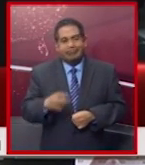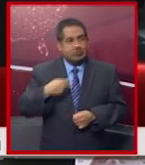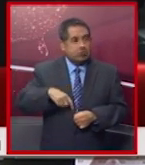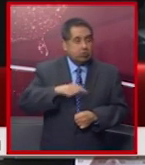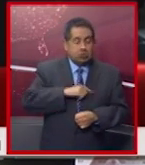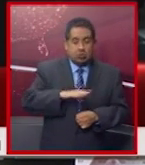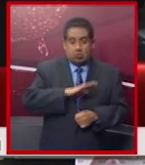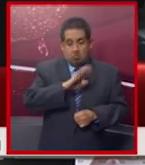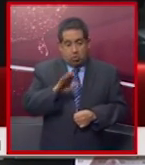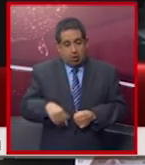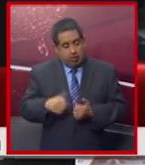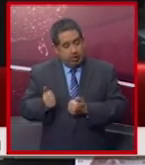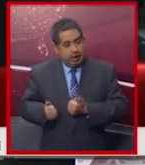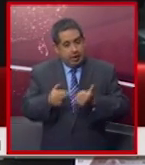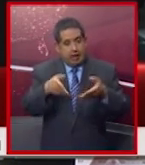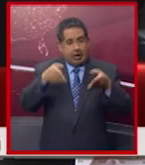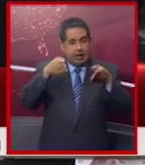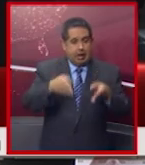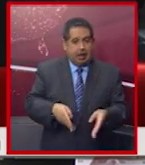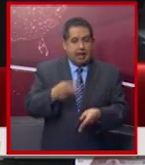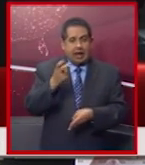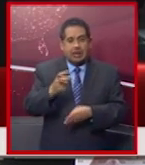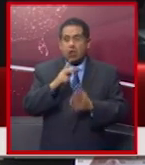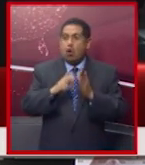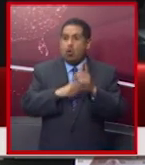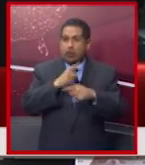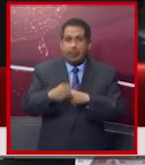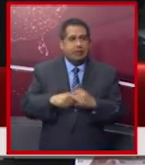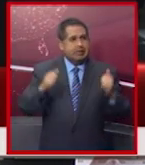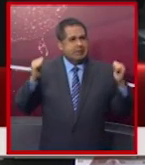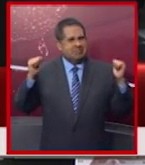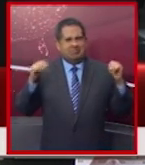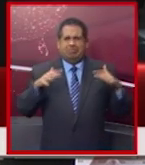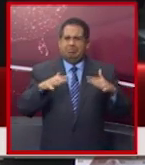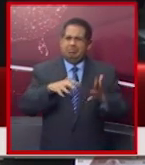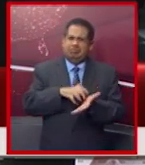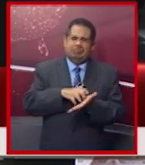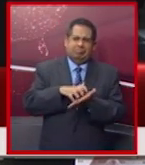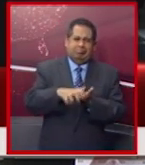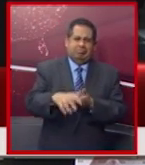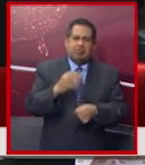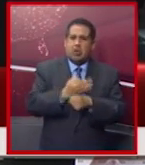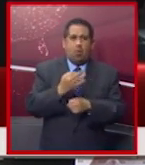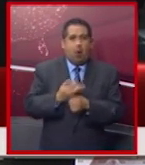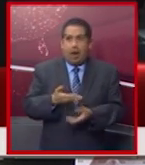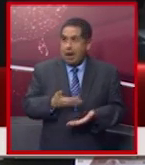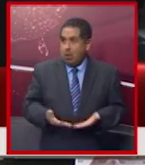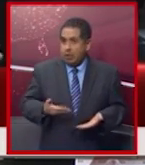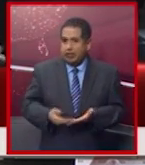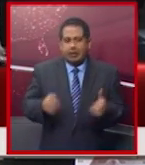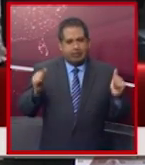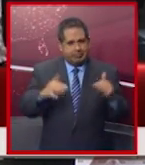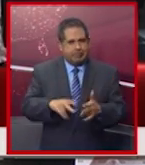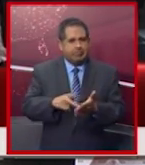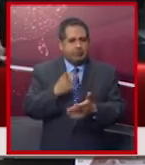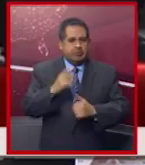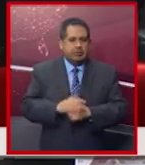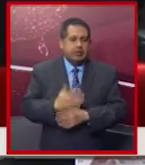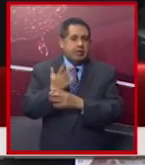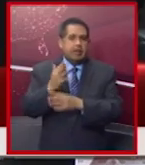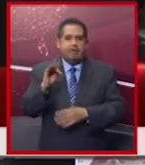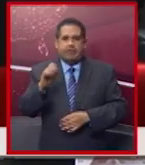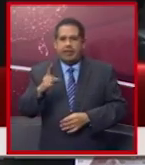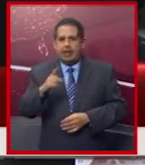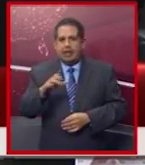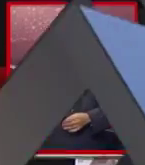cuando nos tengan que llevar a la tumba, ese día se volverá a reunir tanta gente como precisamente el día de hoy. Fidel Castro Ruz.